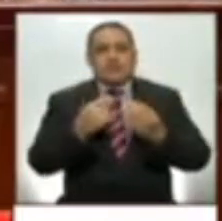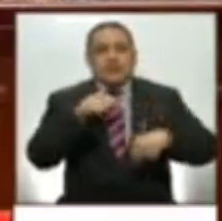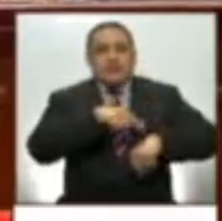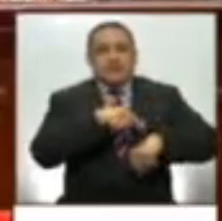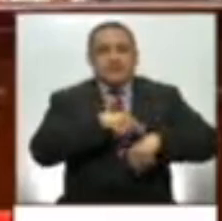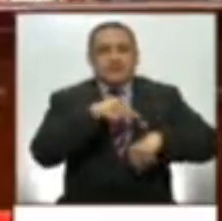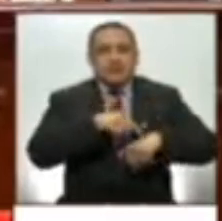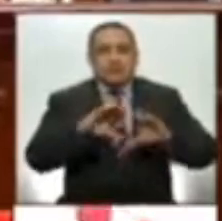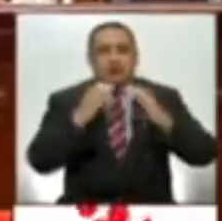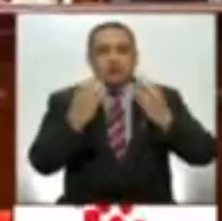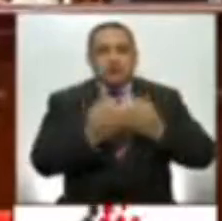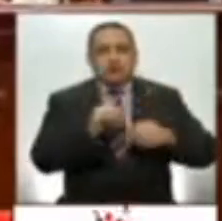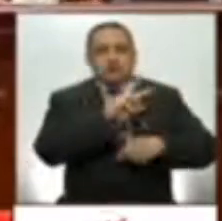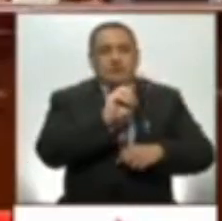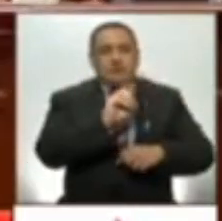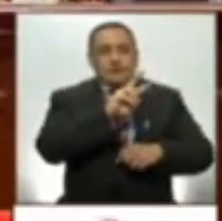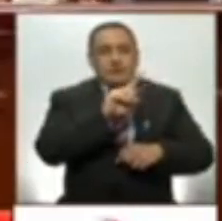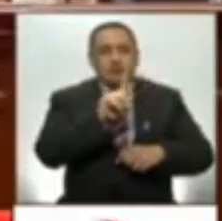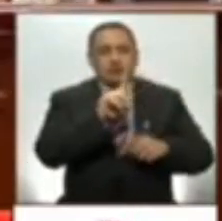periodo parlamentario